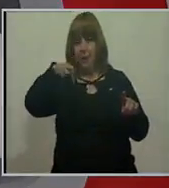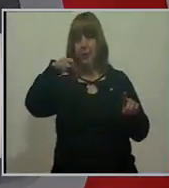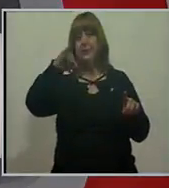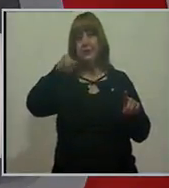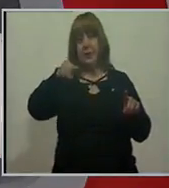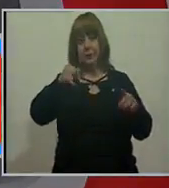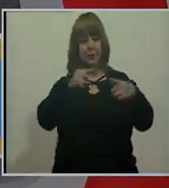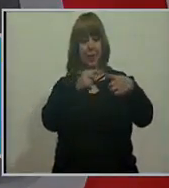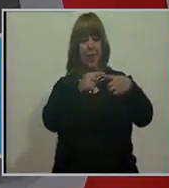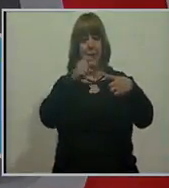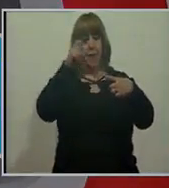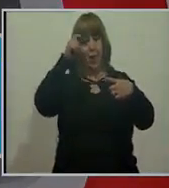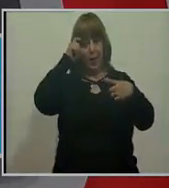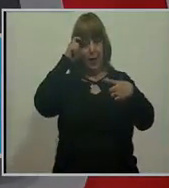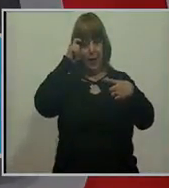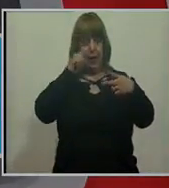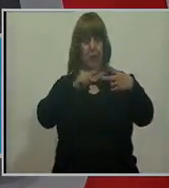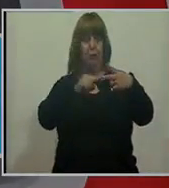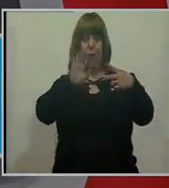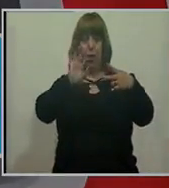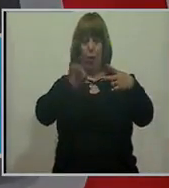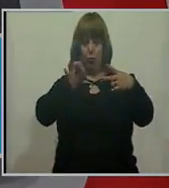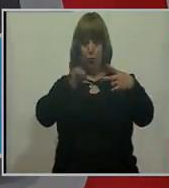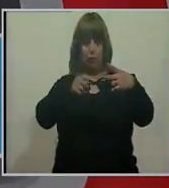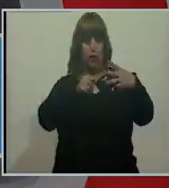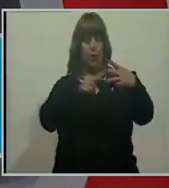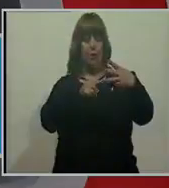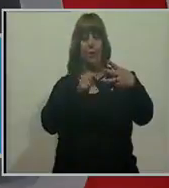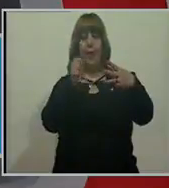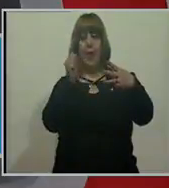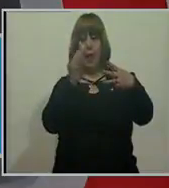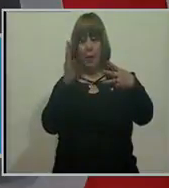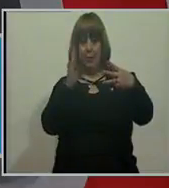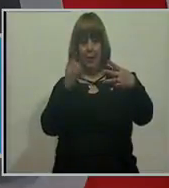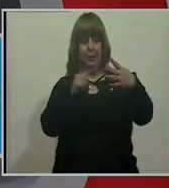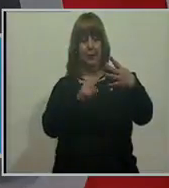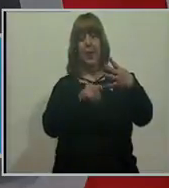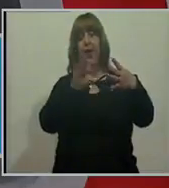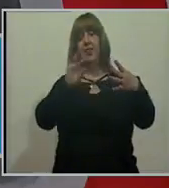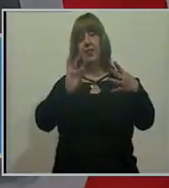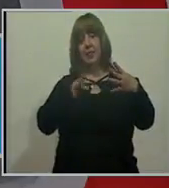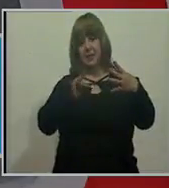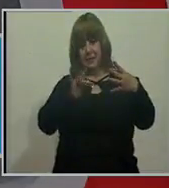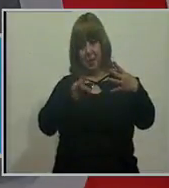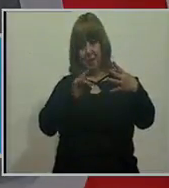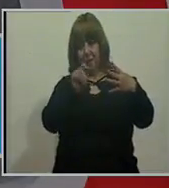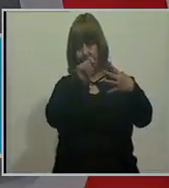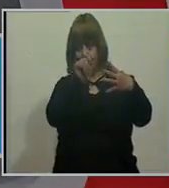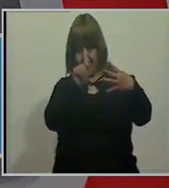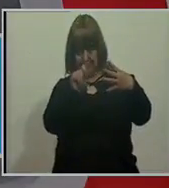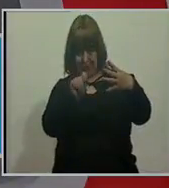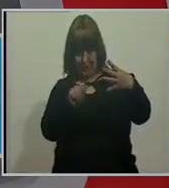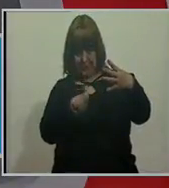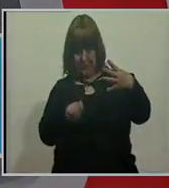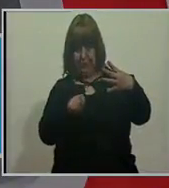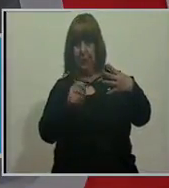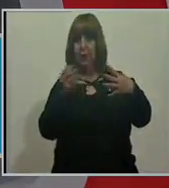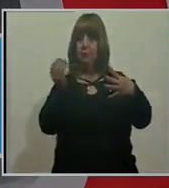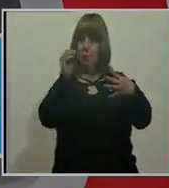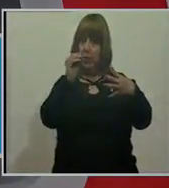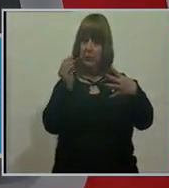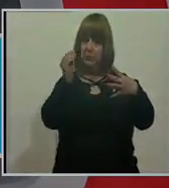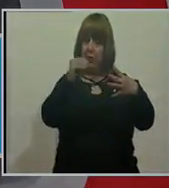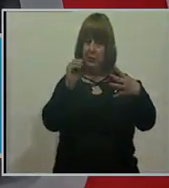enero, octubre, abril y diciembre, como estamos diciendo recién. En Radio Newell ayer hablamos con la Unión de Kiosqueros de la